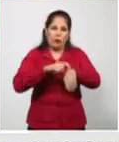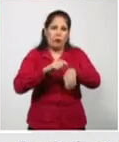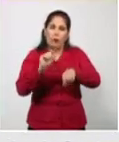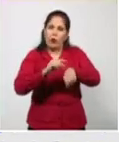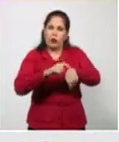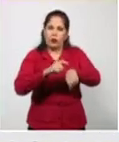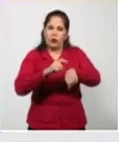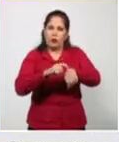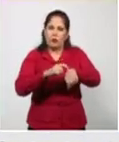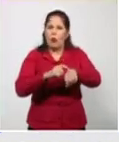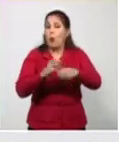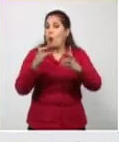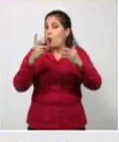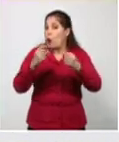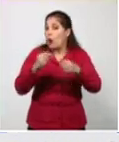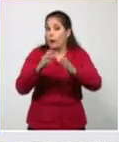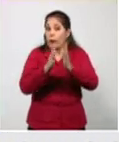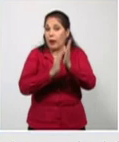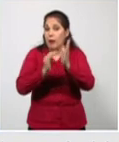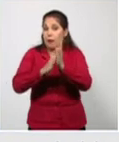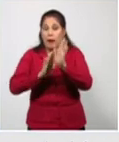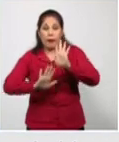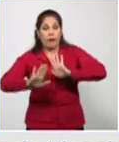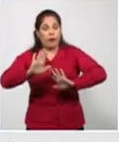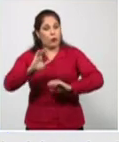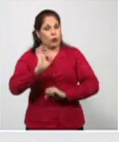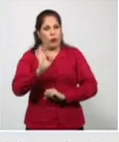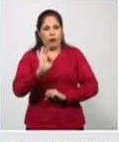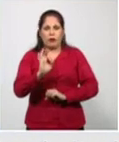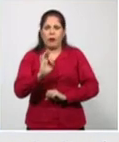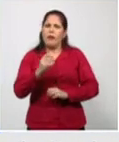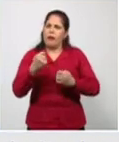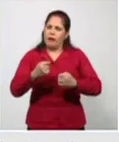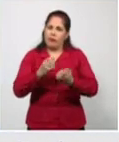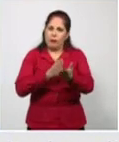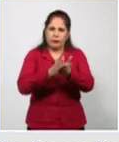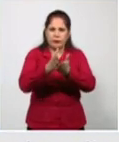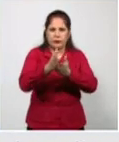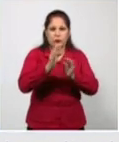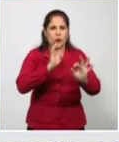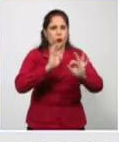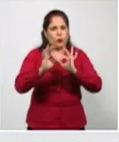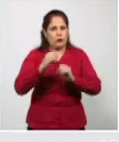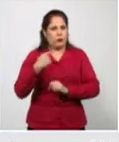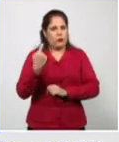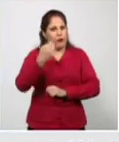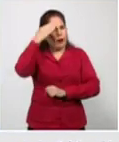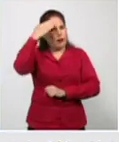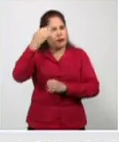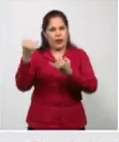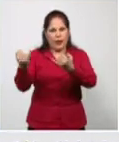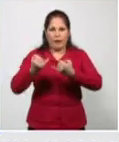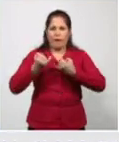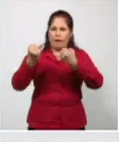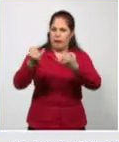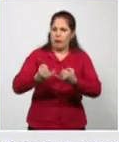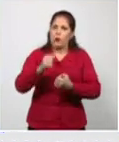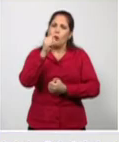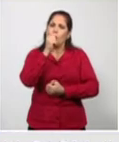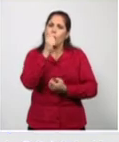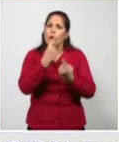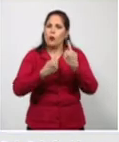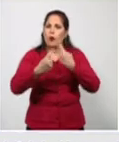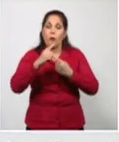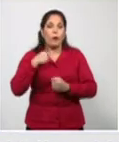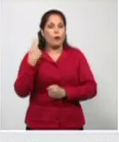por definir. Pero nada, tenemos que seguirnos cuidando. Agradecerle, doctor, por esta información, también por la aclaración de dudas y por todo